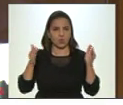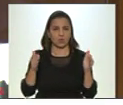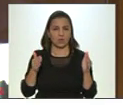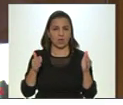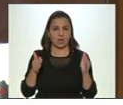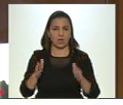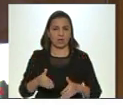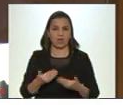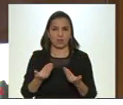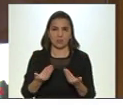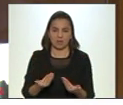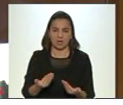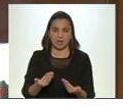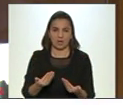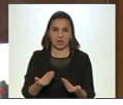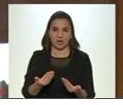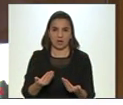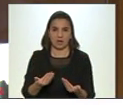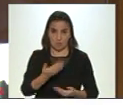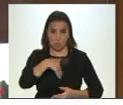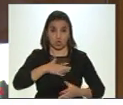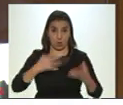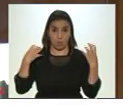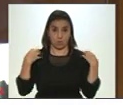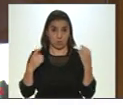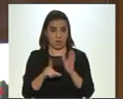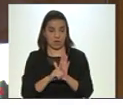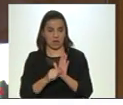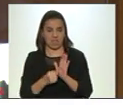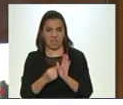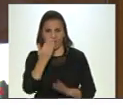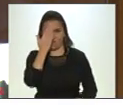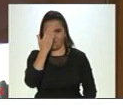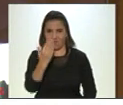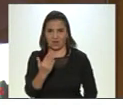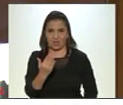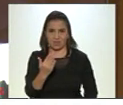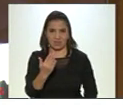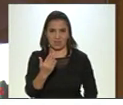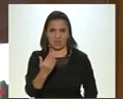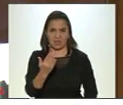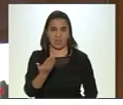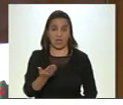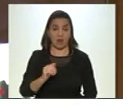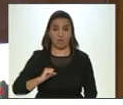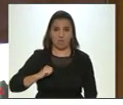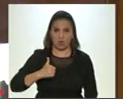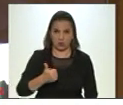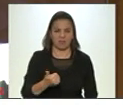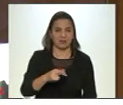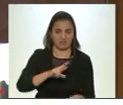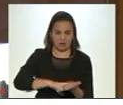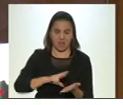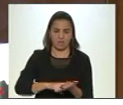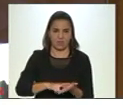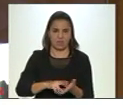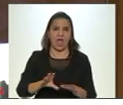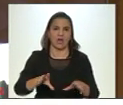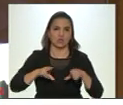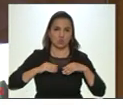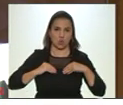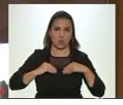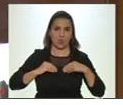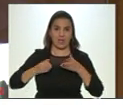estar como legisladores frente a la disposición o a la disponibilidad de realmente asumir